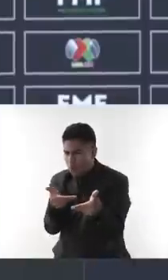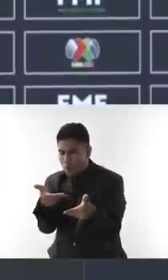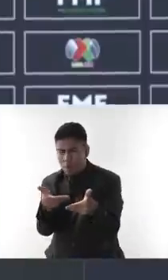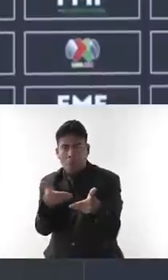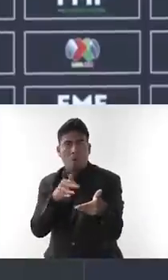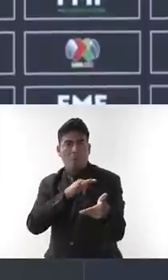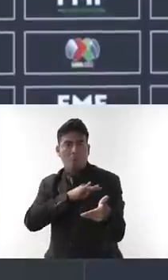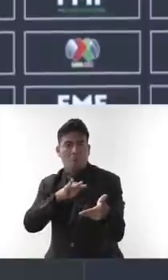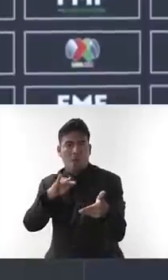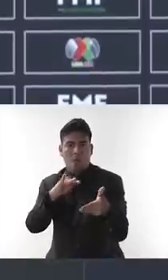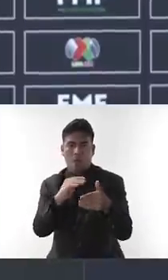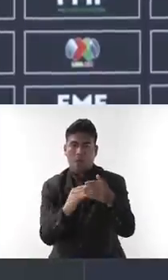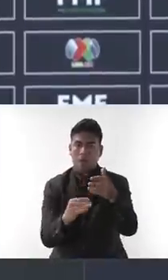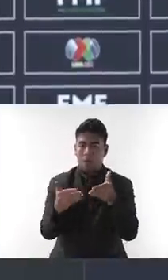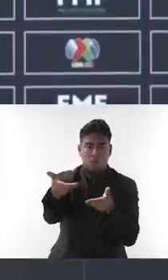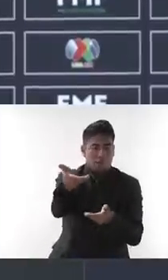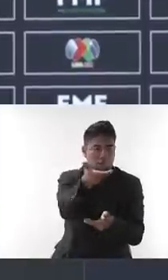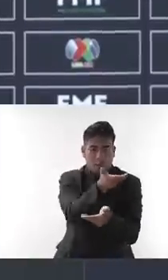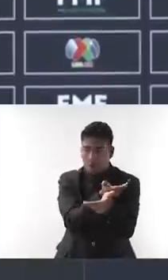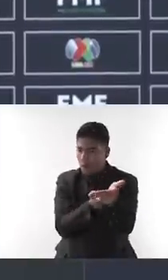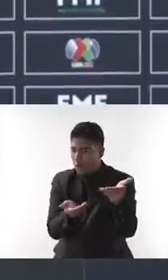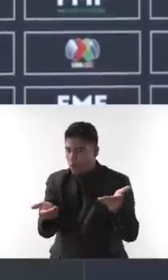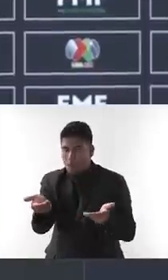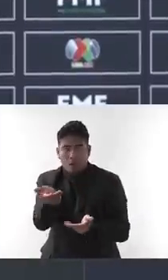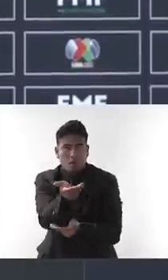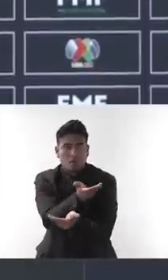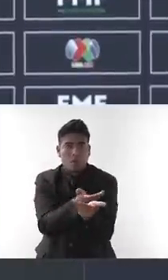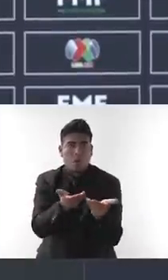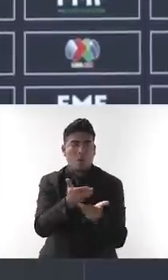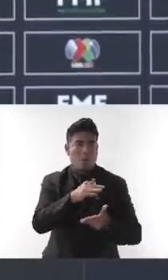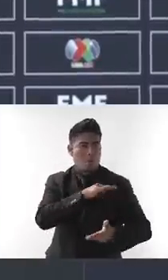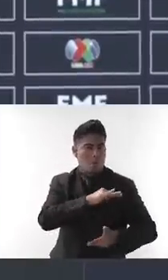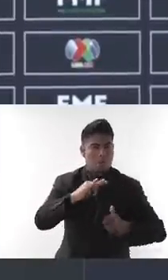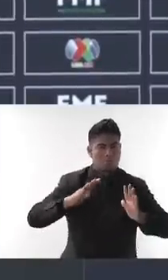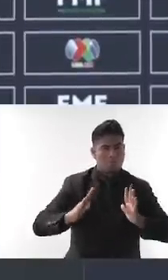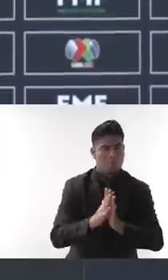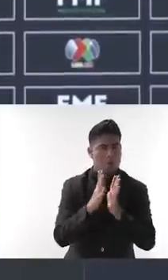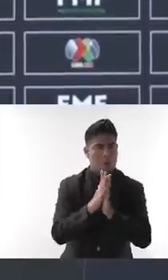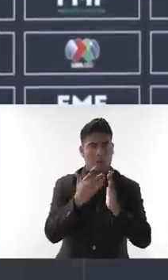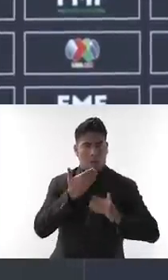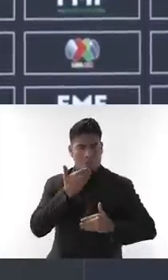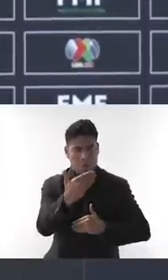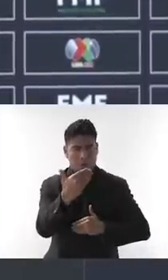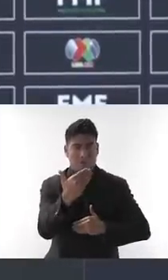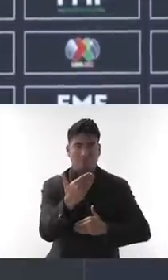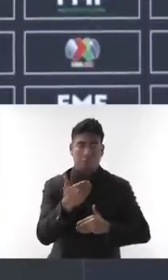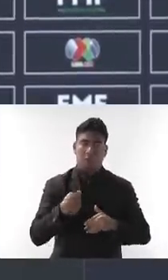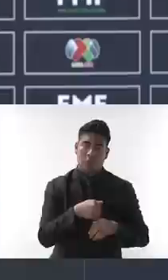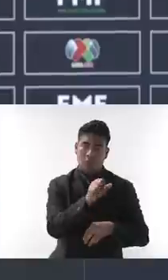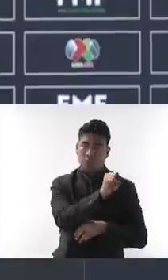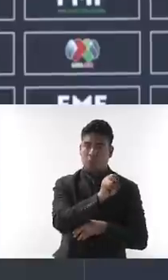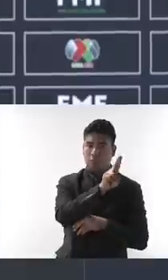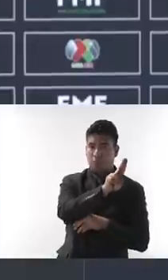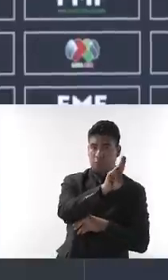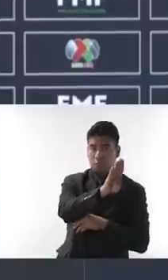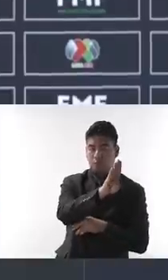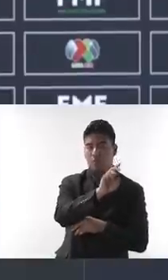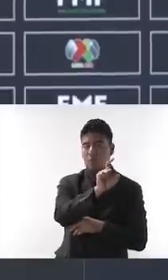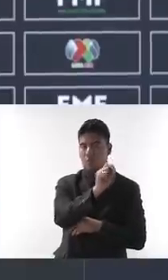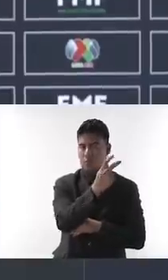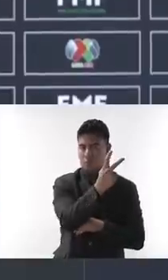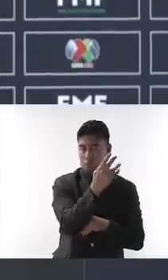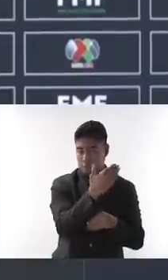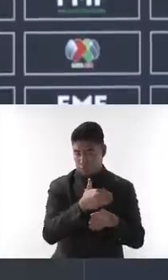privilegie la participación de sub-21, sub-22 hasta sub-23, porque eso le